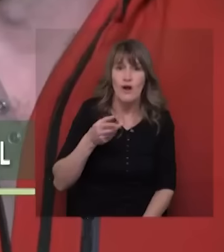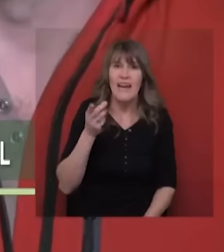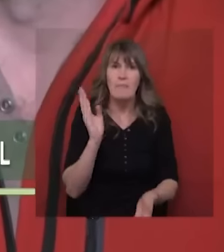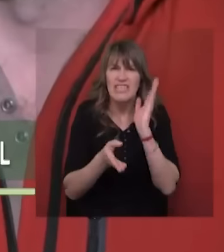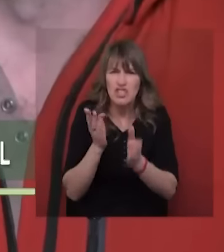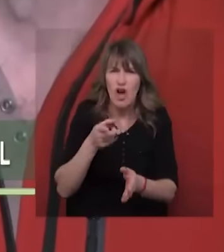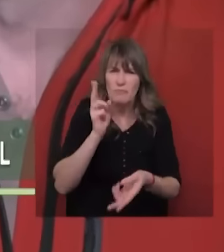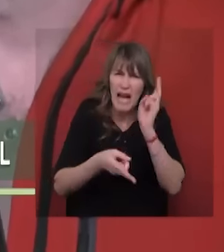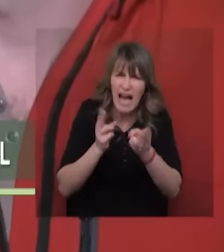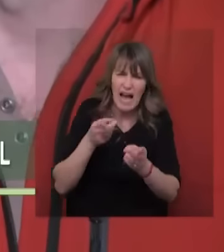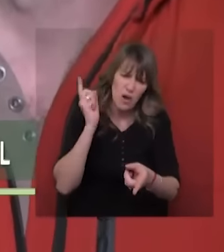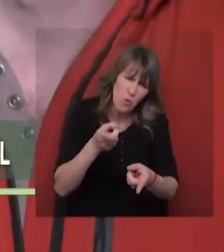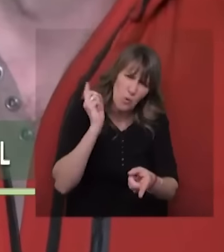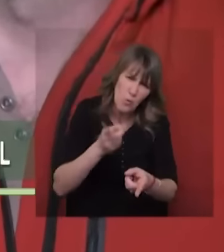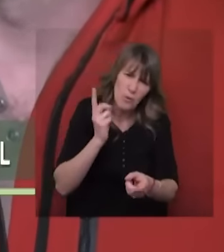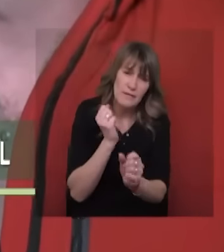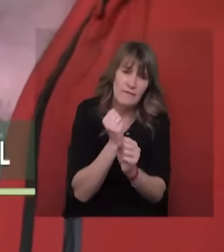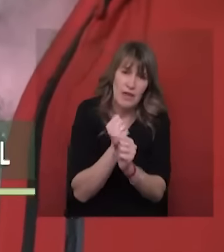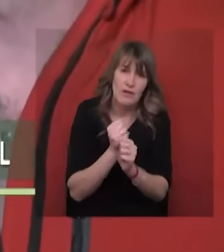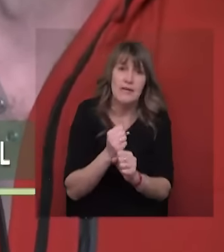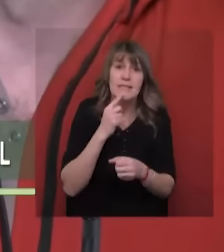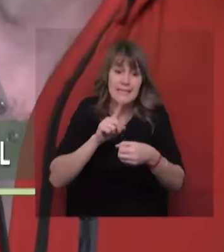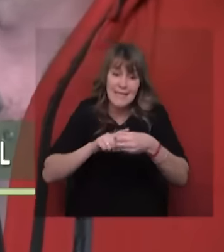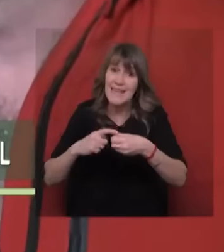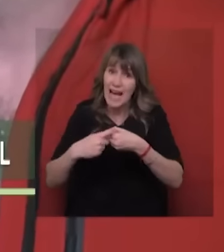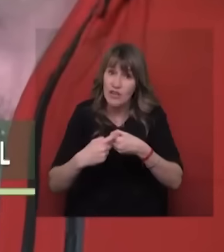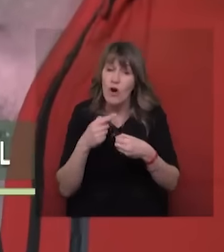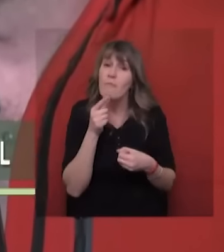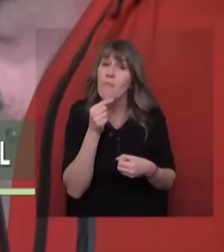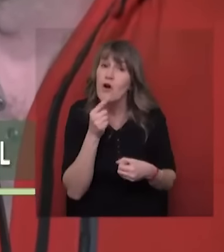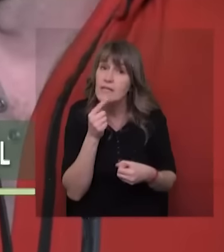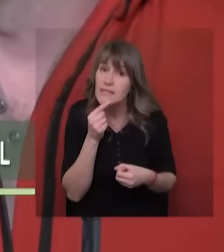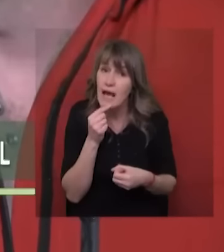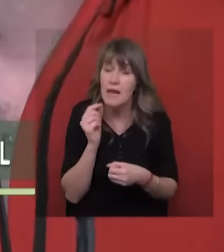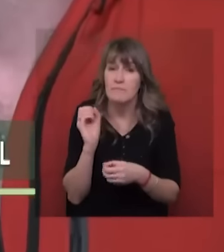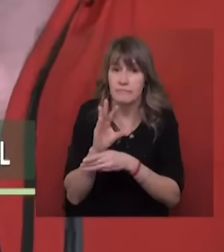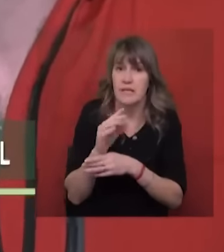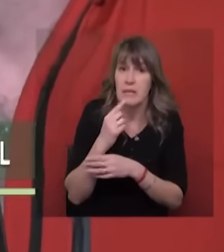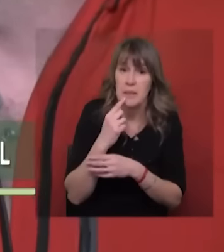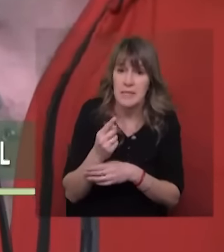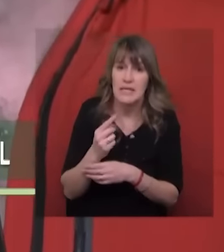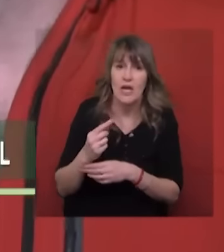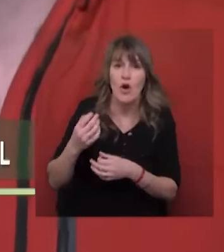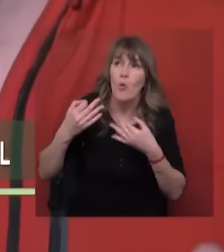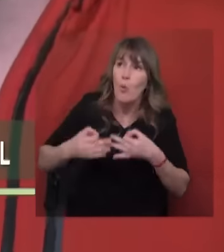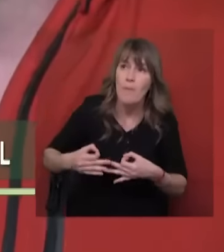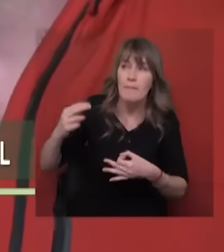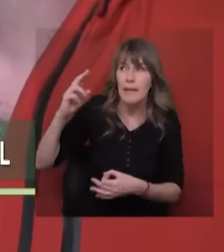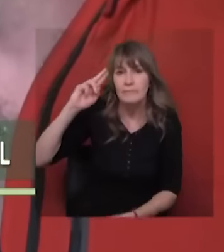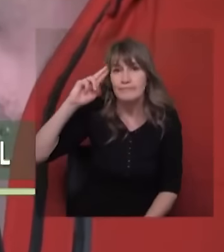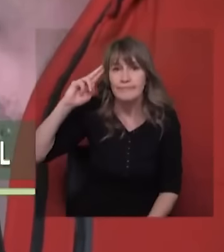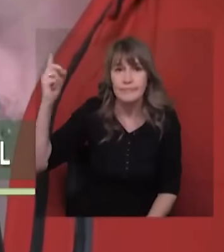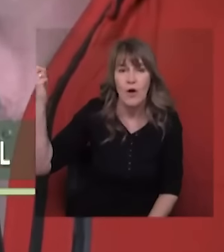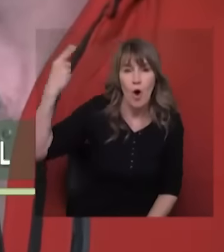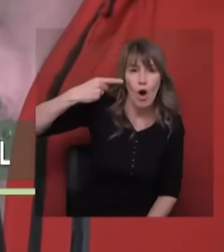manifestación de trabajadores que luego el propio sindicato policial saca un comunicado eh reafirmando que estaban cumpliendo órdenes contradiciendo un propio